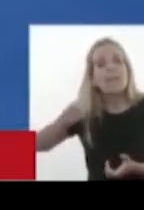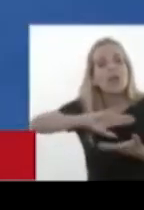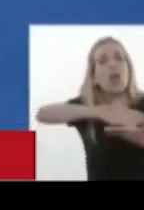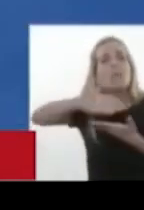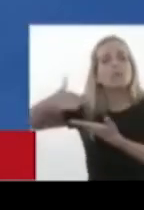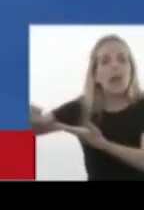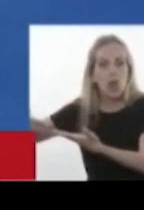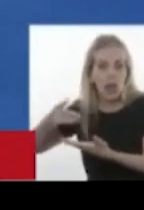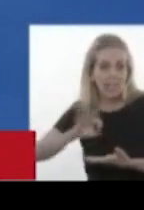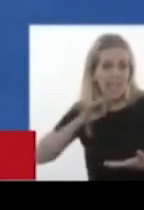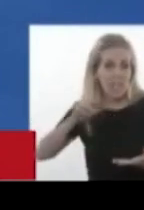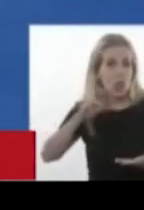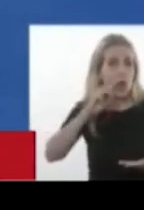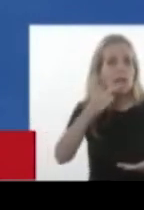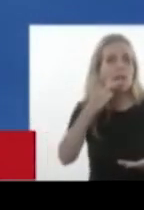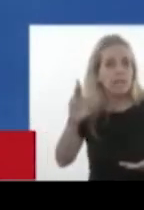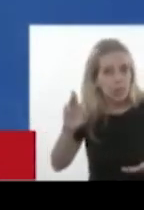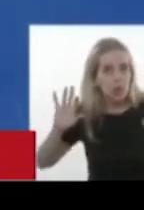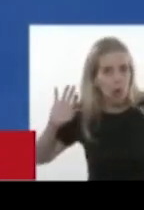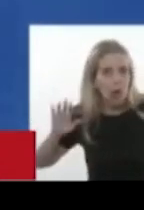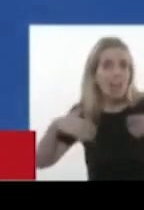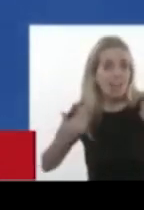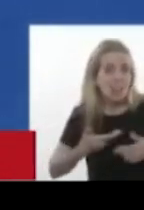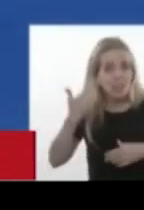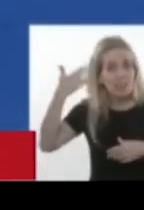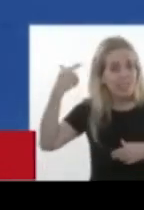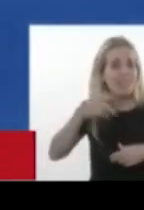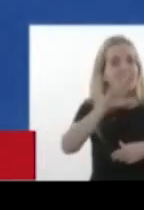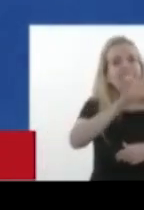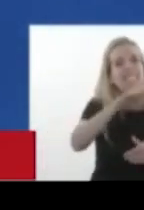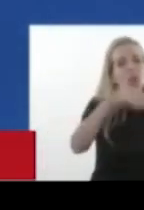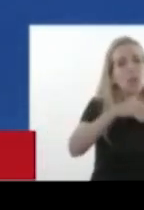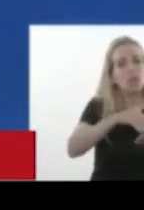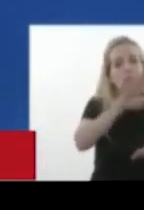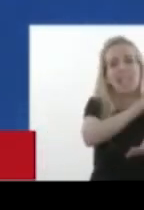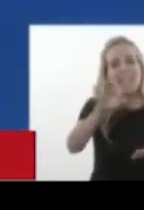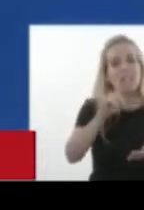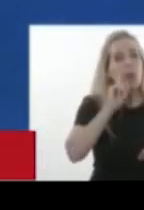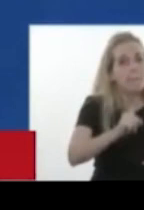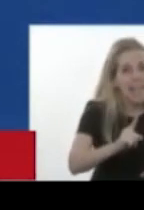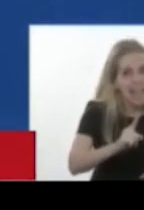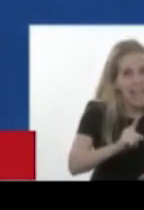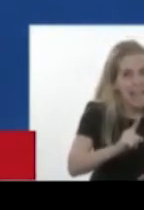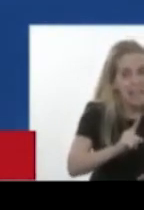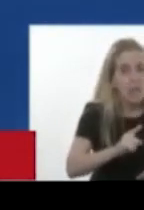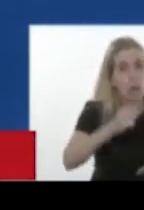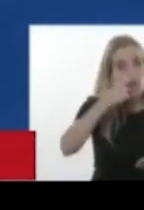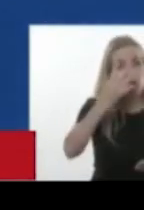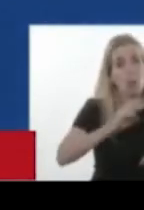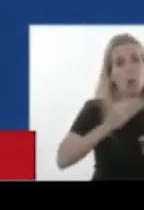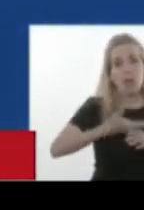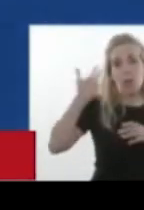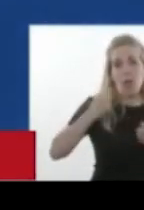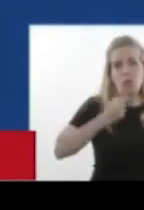llegada al gobierno. O sea, de los 5.5 millones que se distribuyeron durante los últimos 4